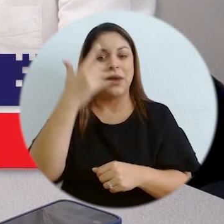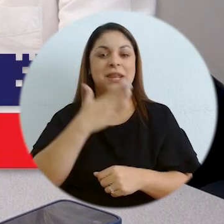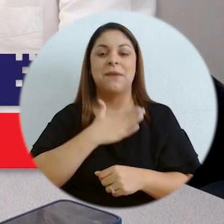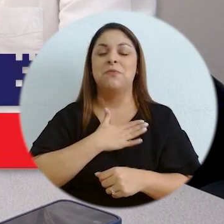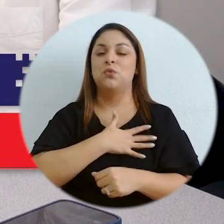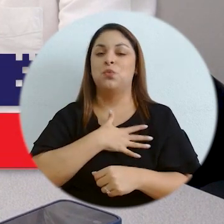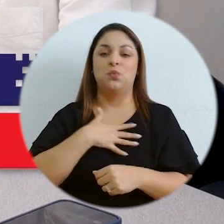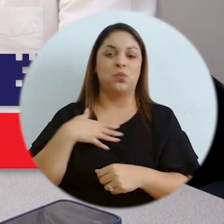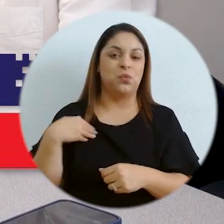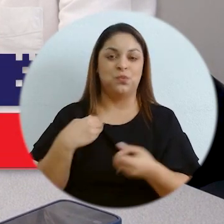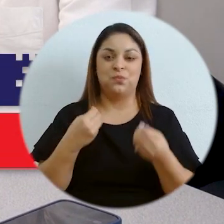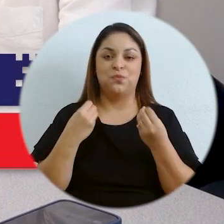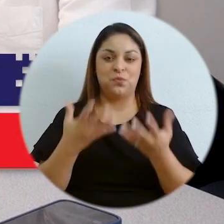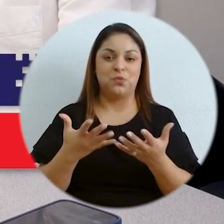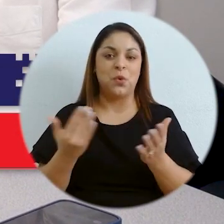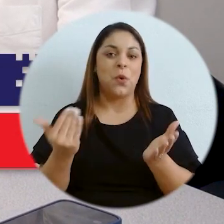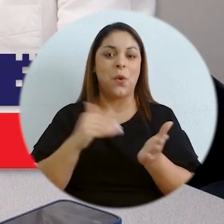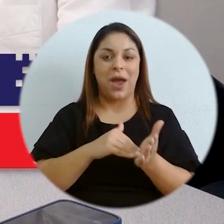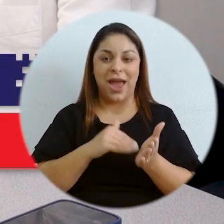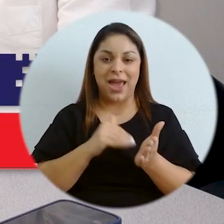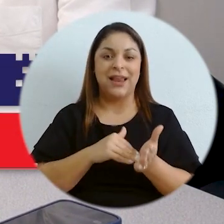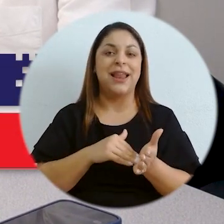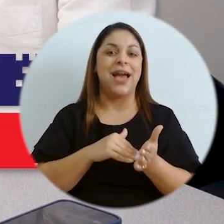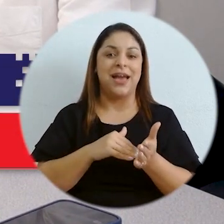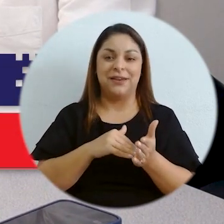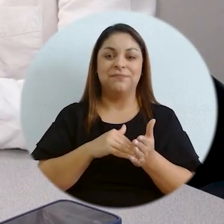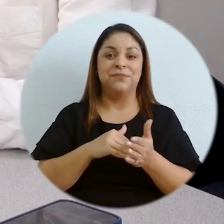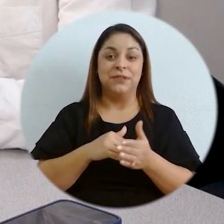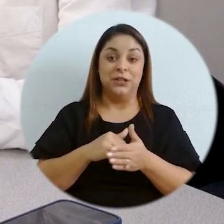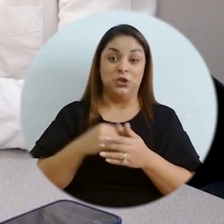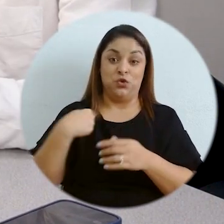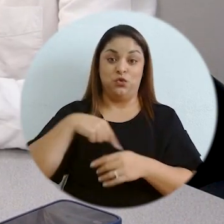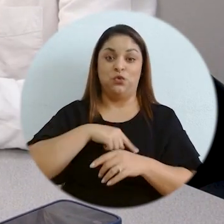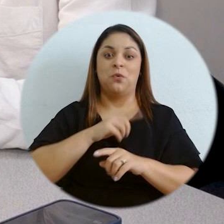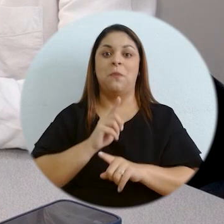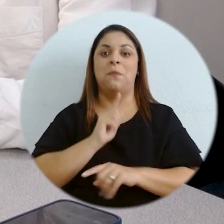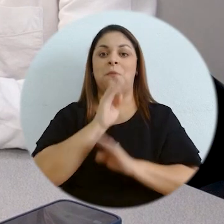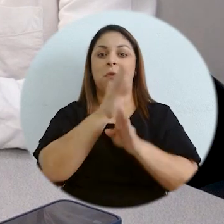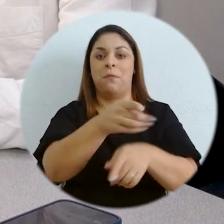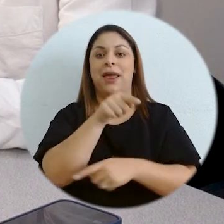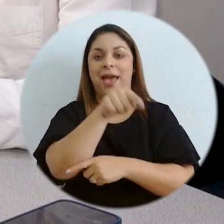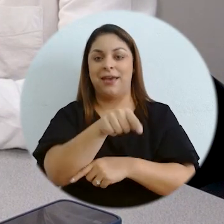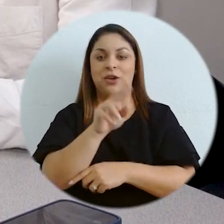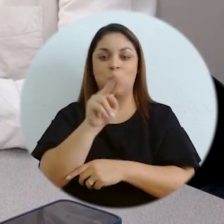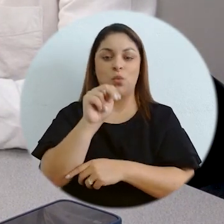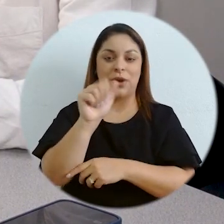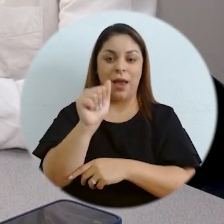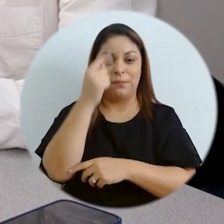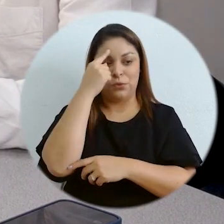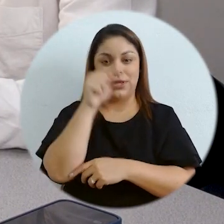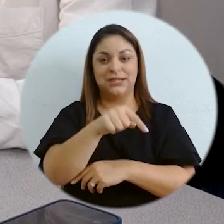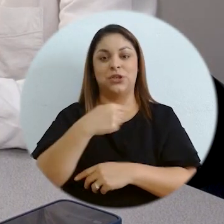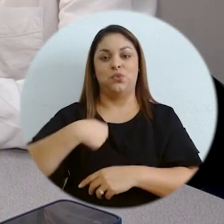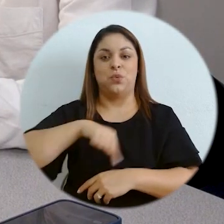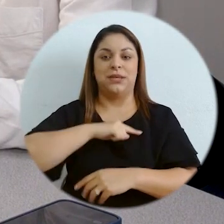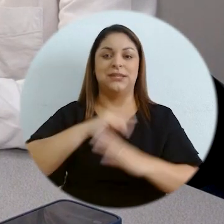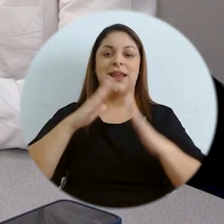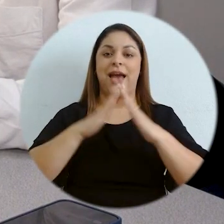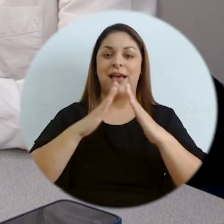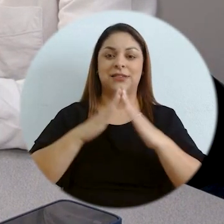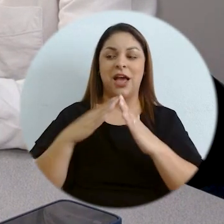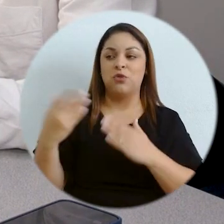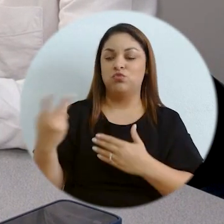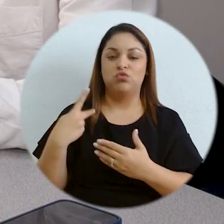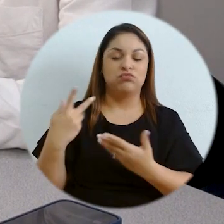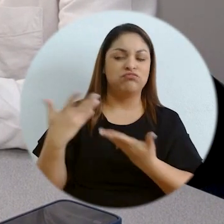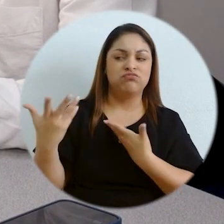todo un placer y ojalá que volvamos la Raga en algún momento a la una, porque es nuestra casa. La verdad que nos